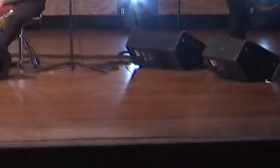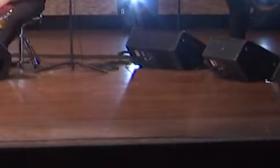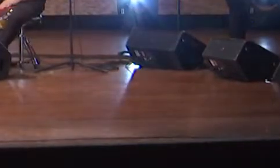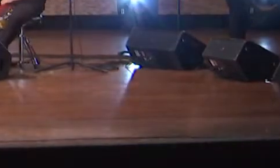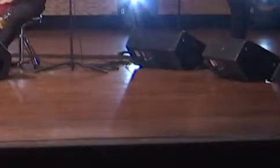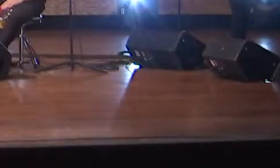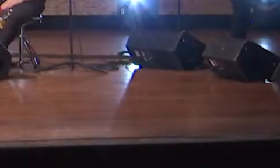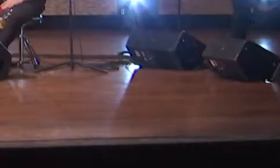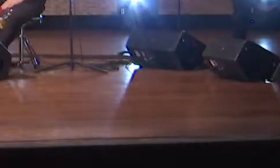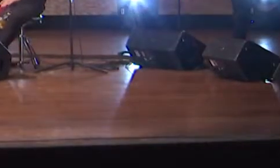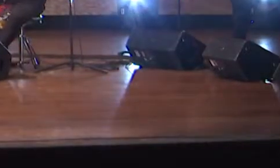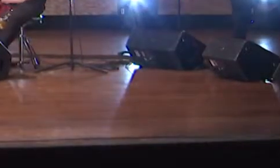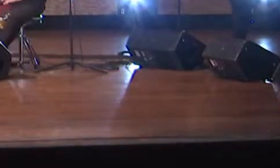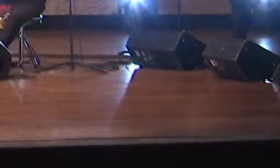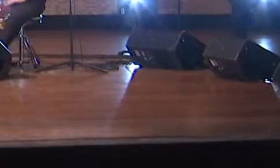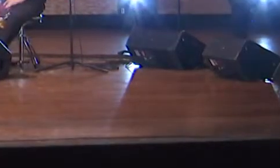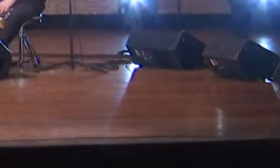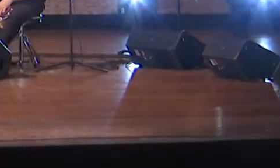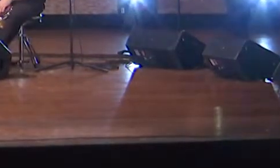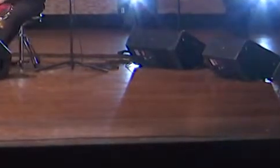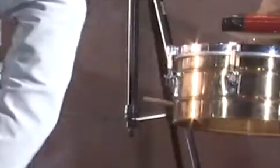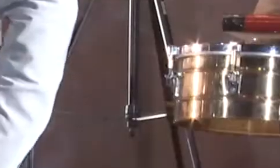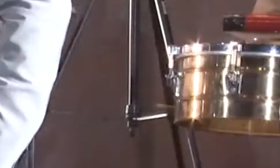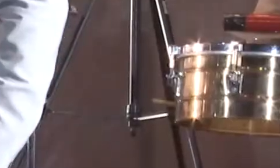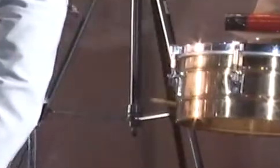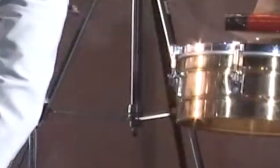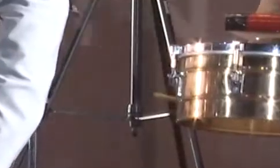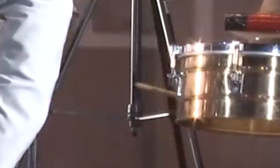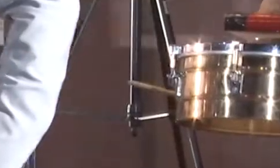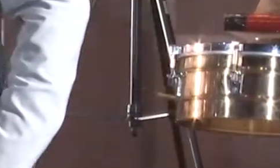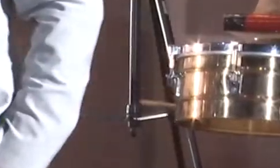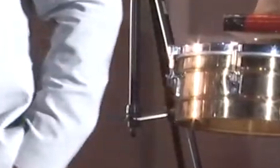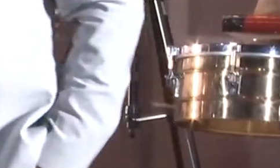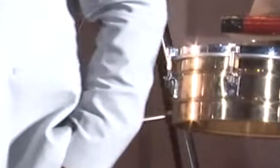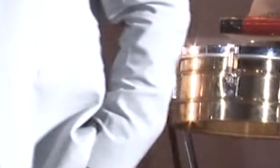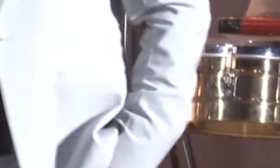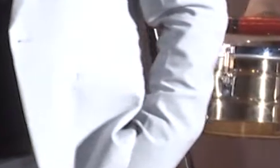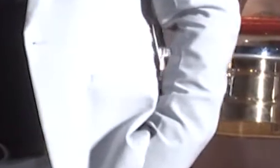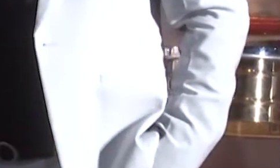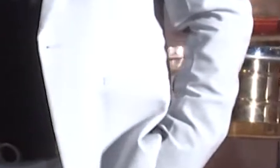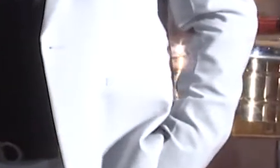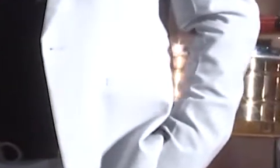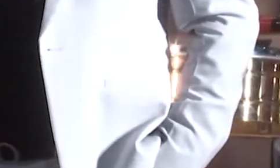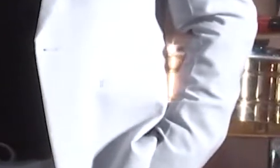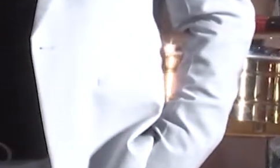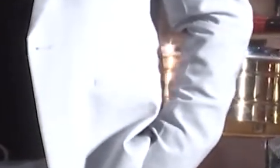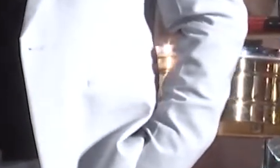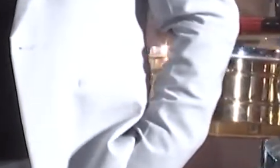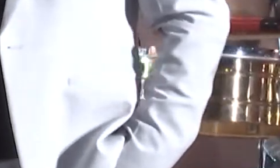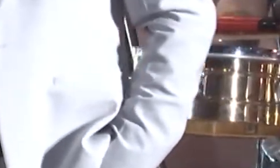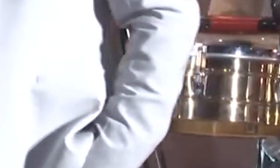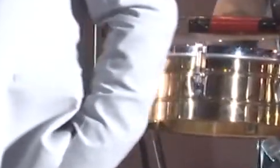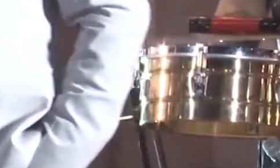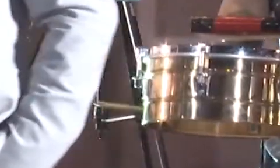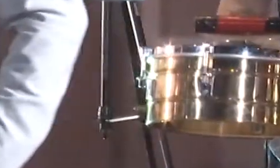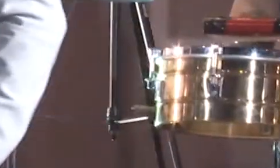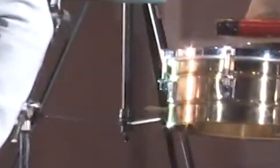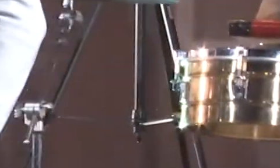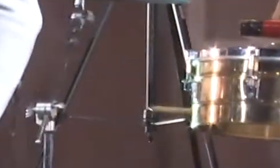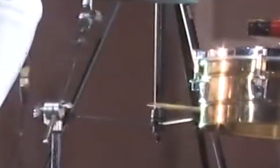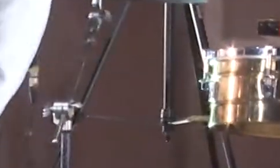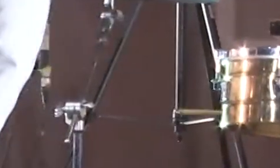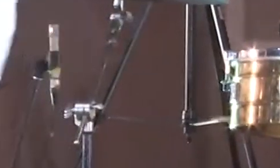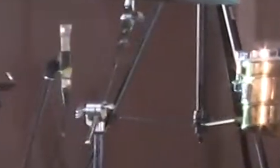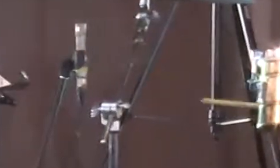Recuperar cada latido en mí, y no tiene sentido ahora que no estás. Ahora, ¿dónde